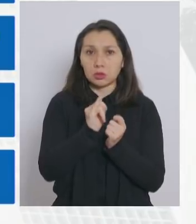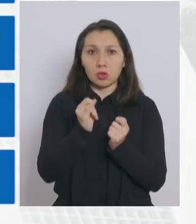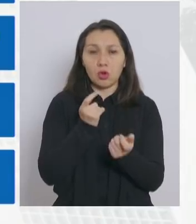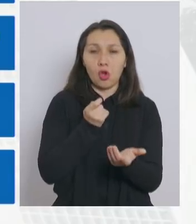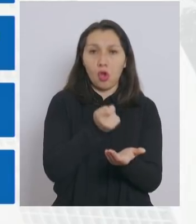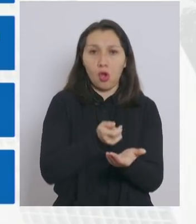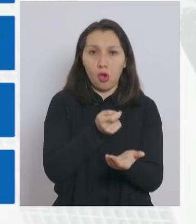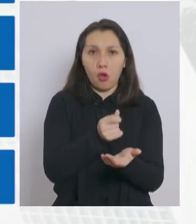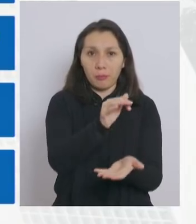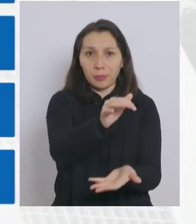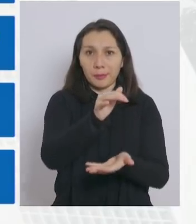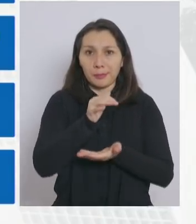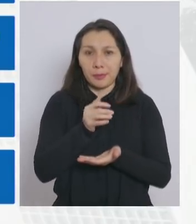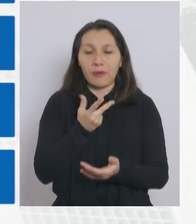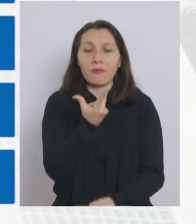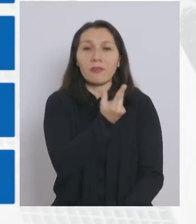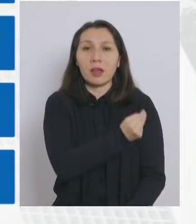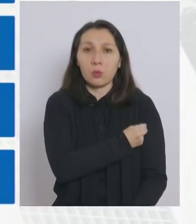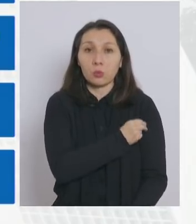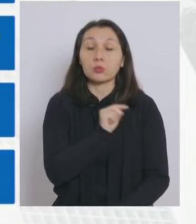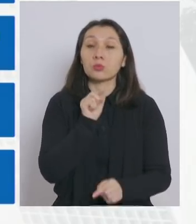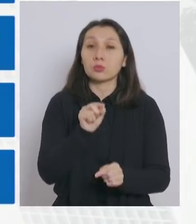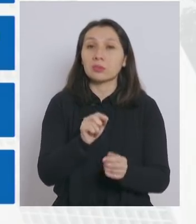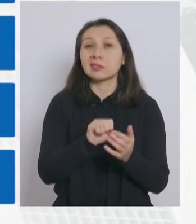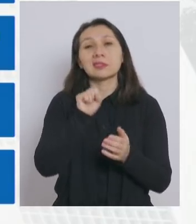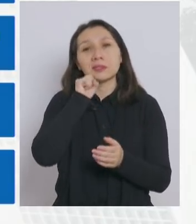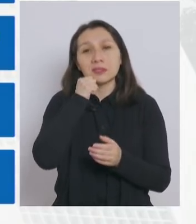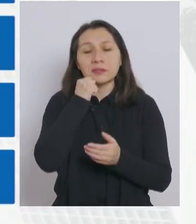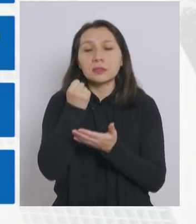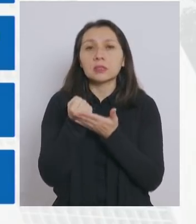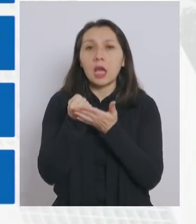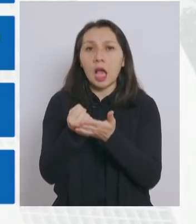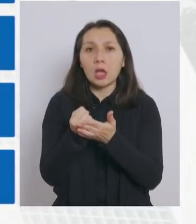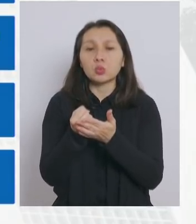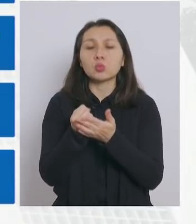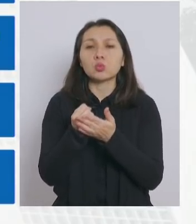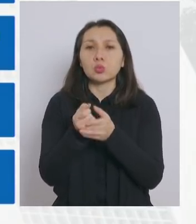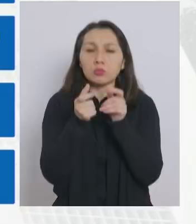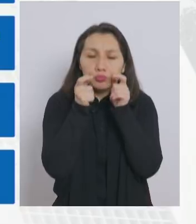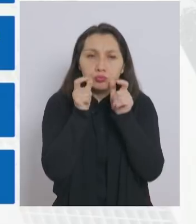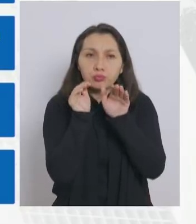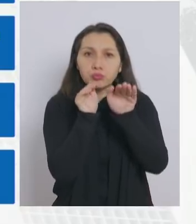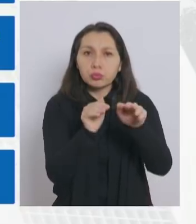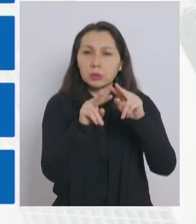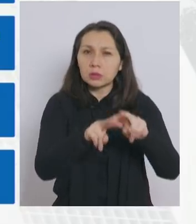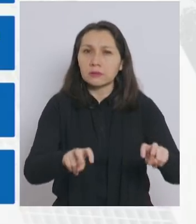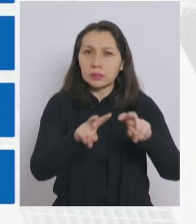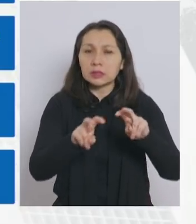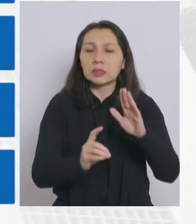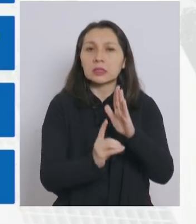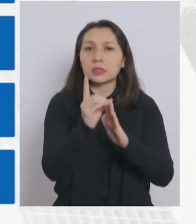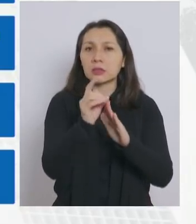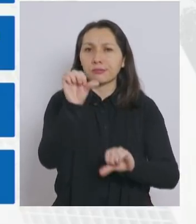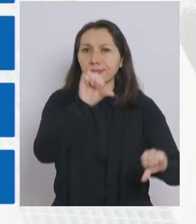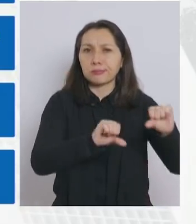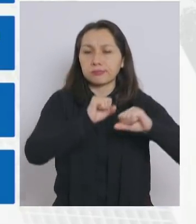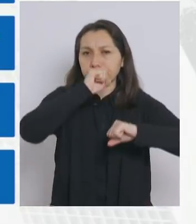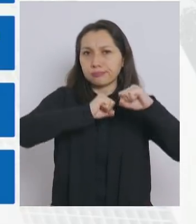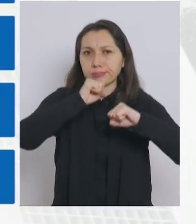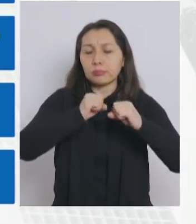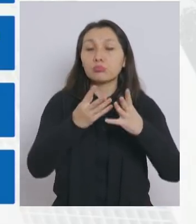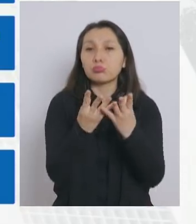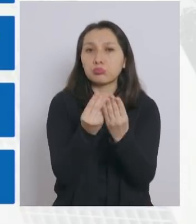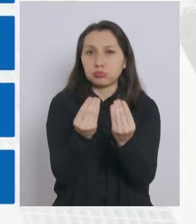las vacunas. Actúa, por tanto, como una plataforma que apoya la investigación, desarrollo y fabricación de una amplia